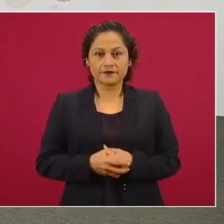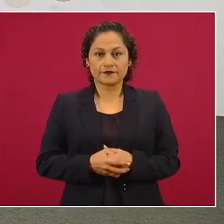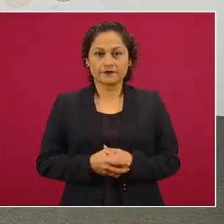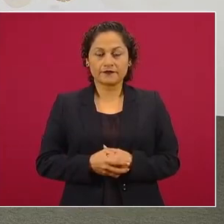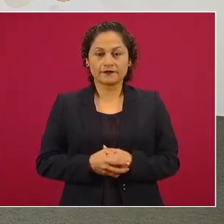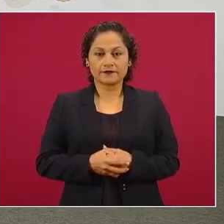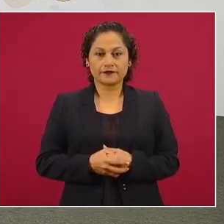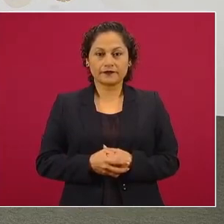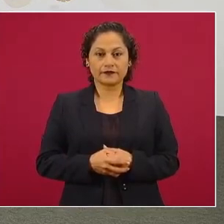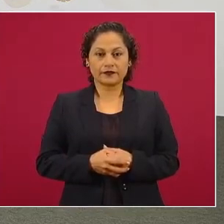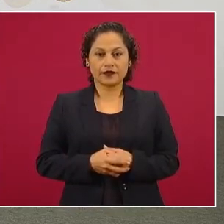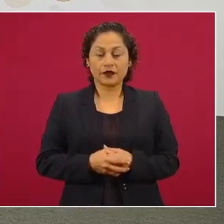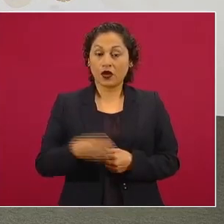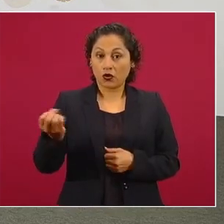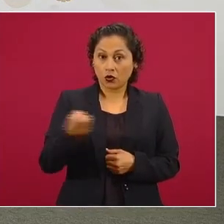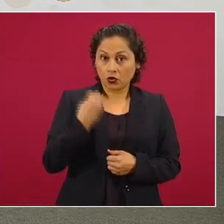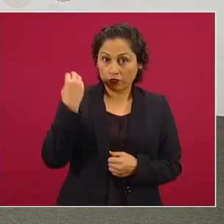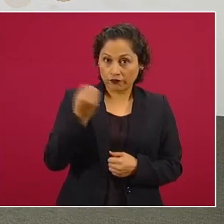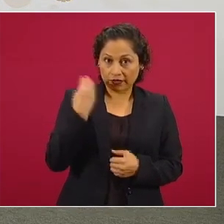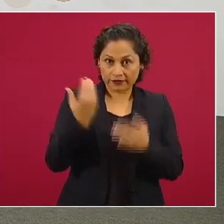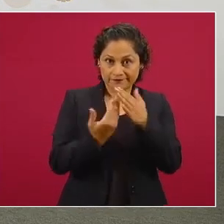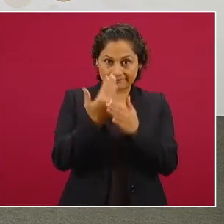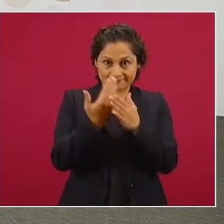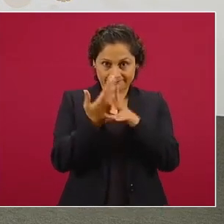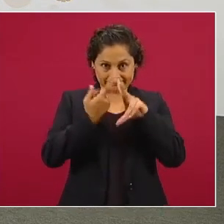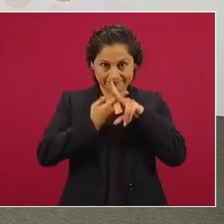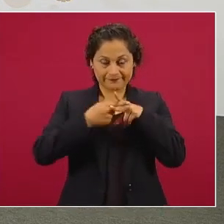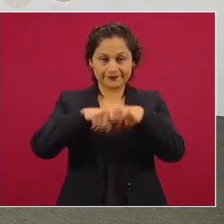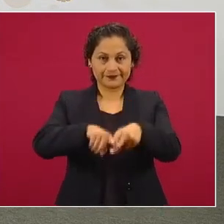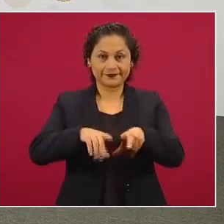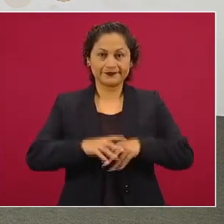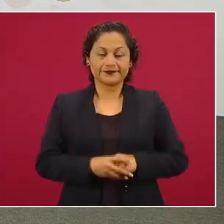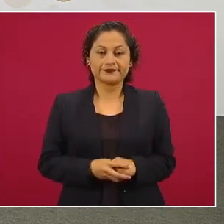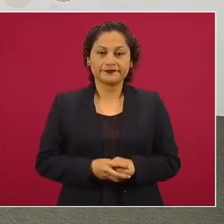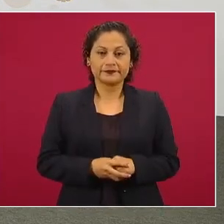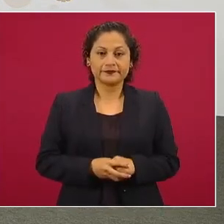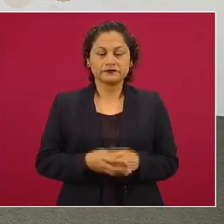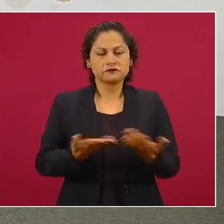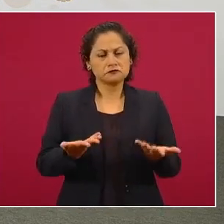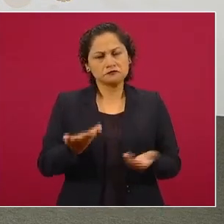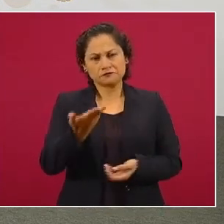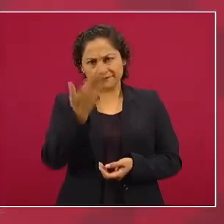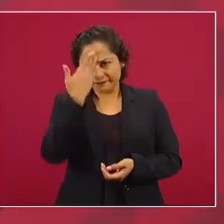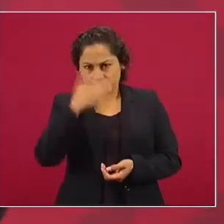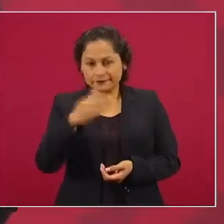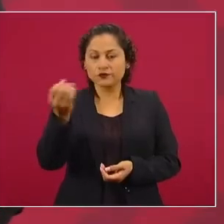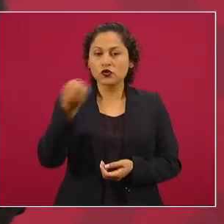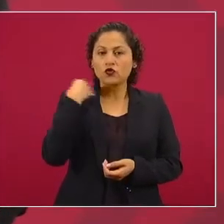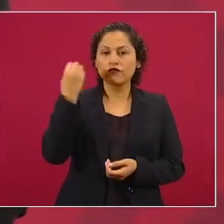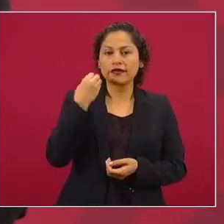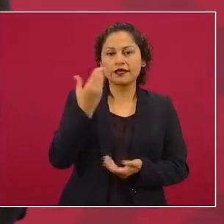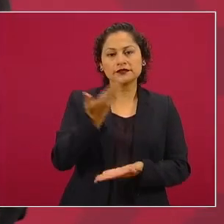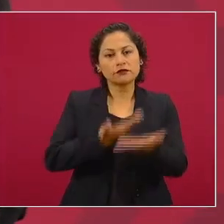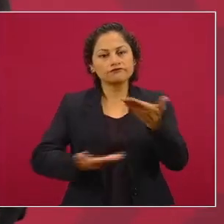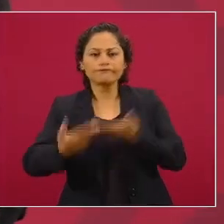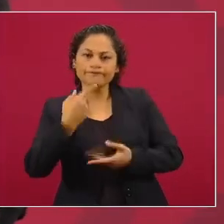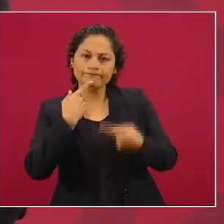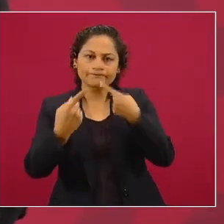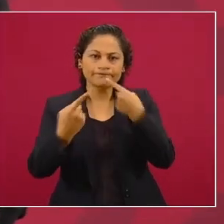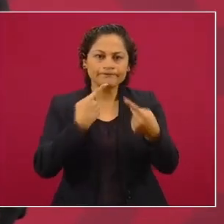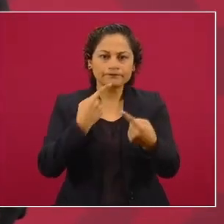iniciar la conferencia, este diálogo que tenemos desde hace